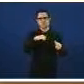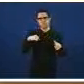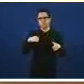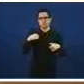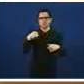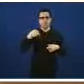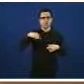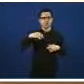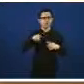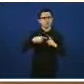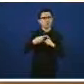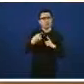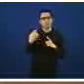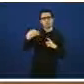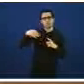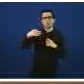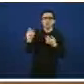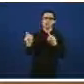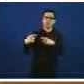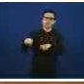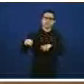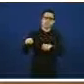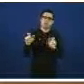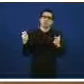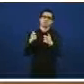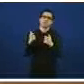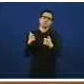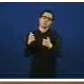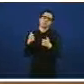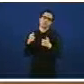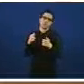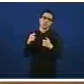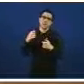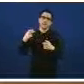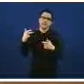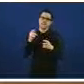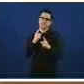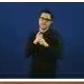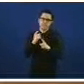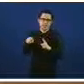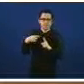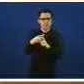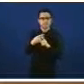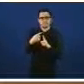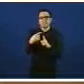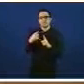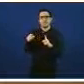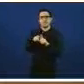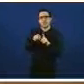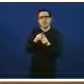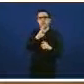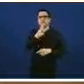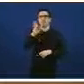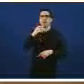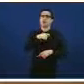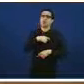Xeral Somos a única Comunidade Autónoma Que se dirixiu Comisario Da competencia E somos a única Comunidade Autónoma Que se dirixiu Banco